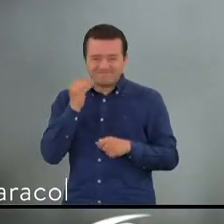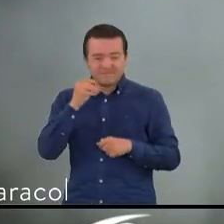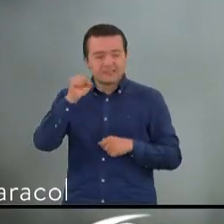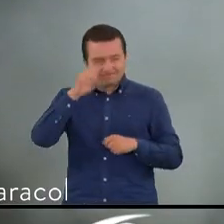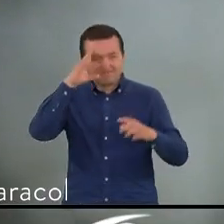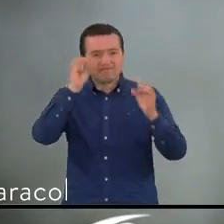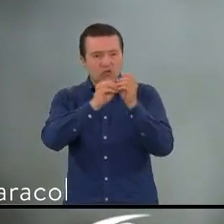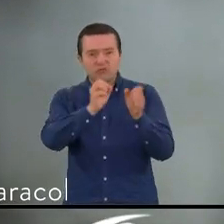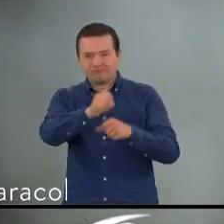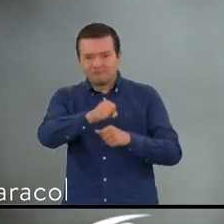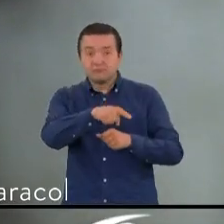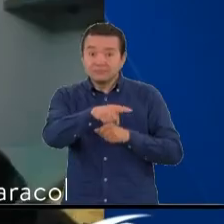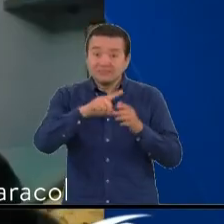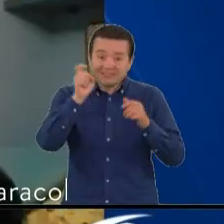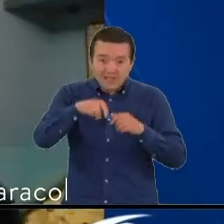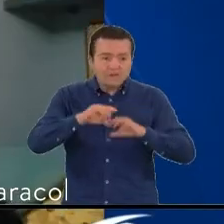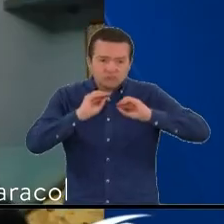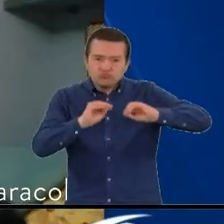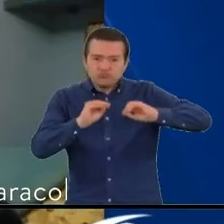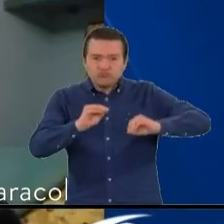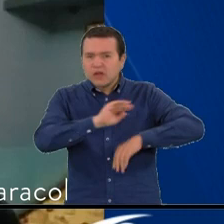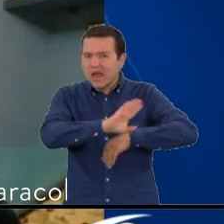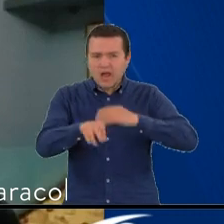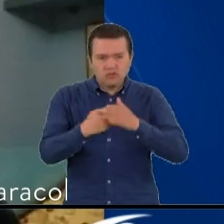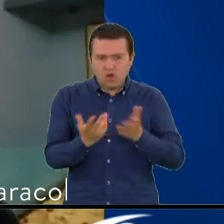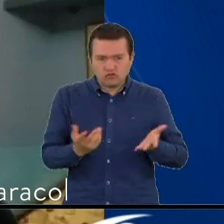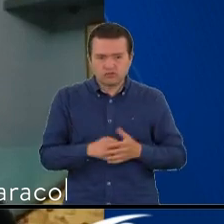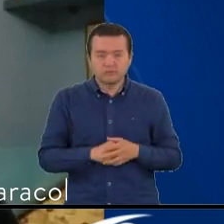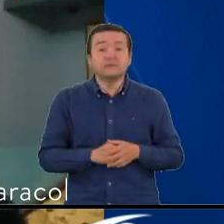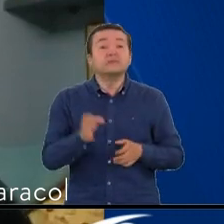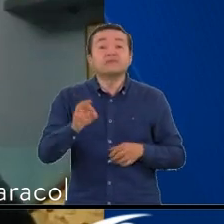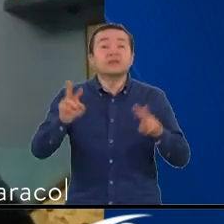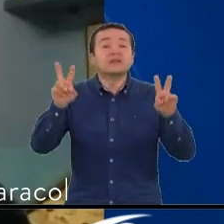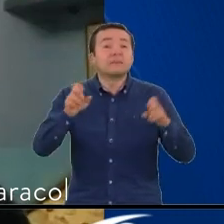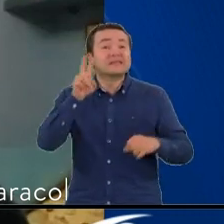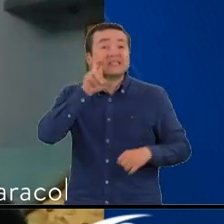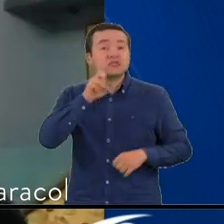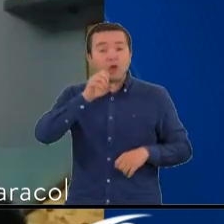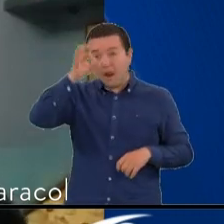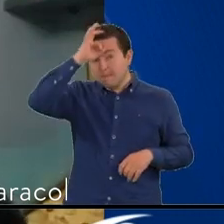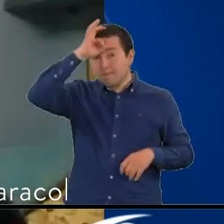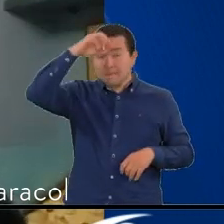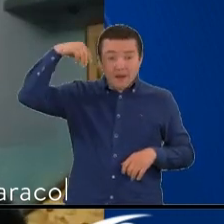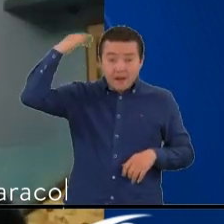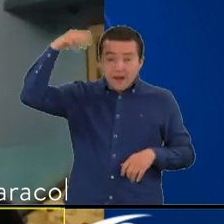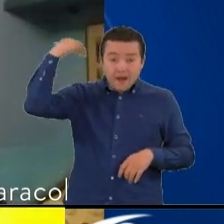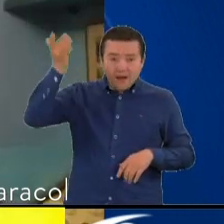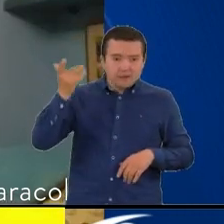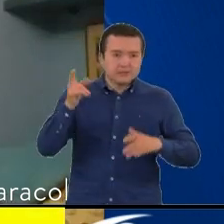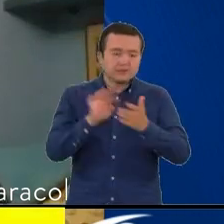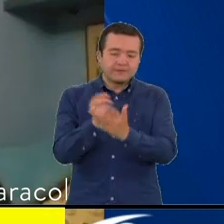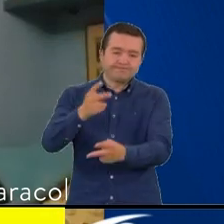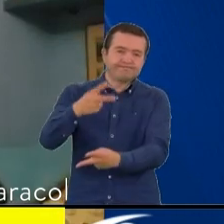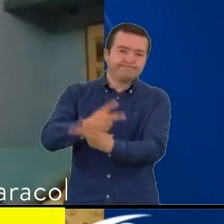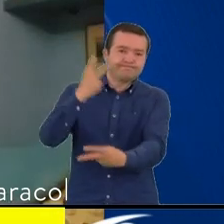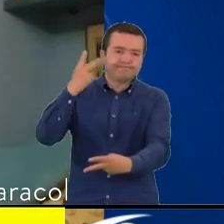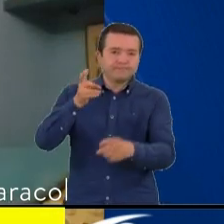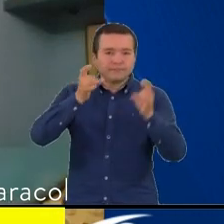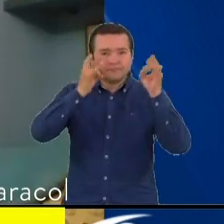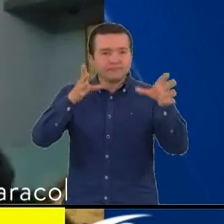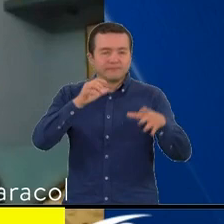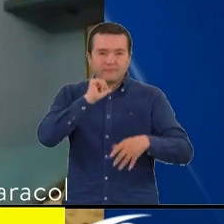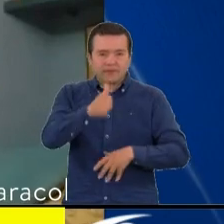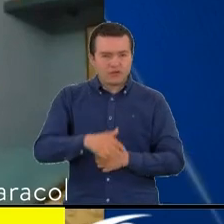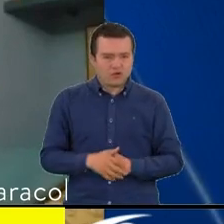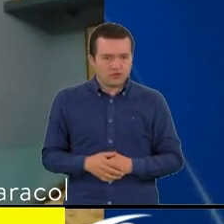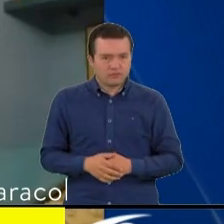integral y no solo para los menores. A mayor ignorancia sexual, más riesgo de violencia. Y unos niños y